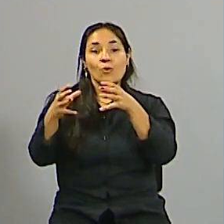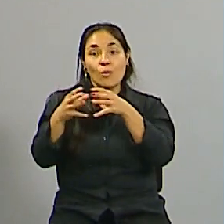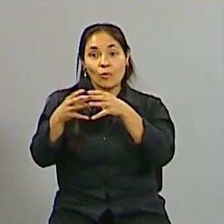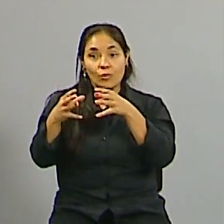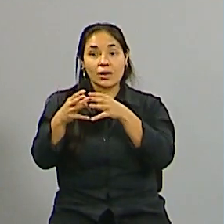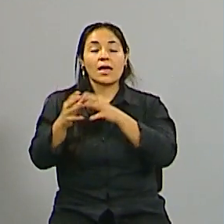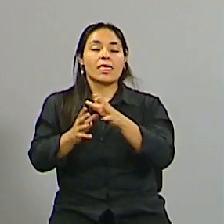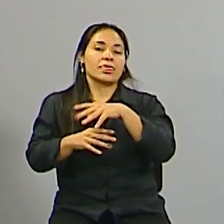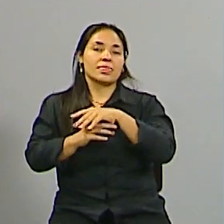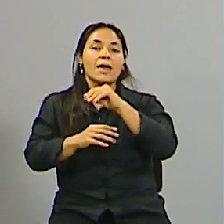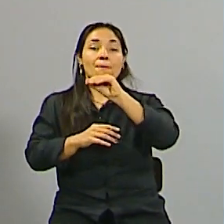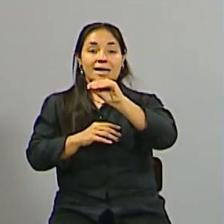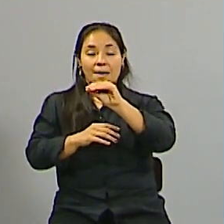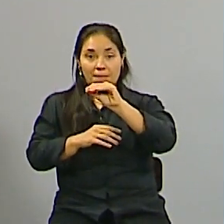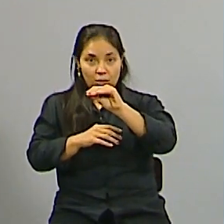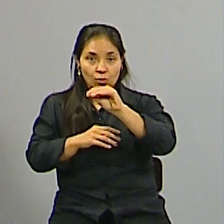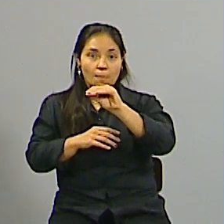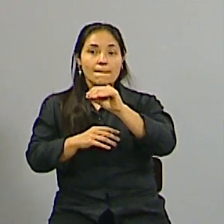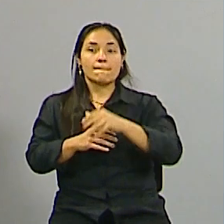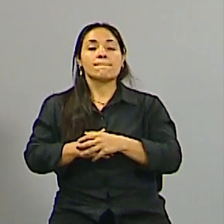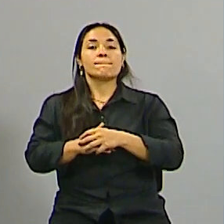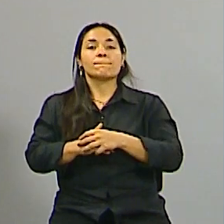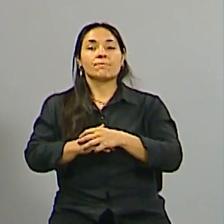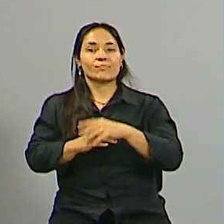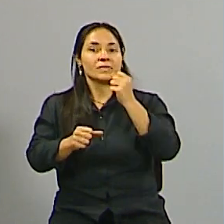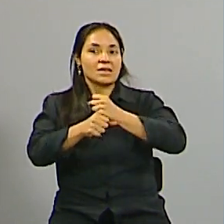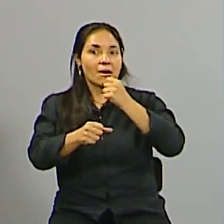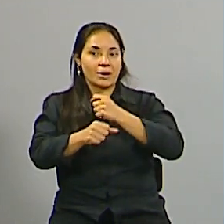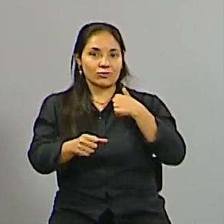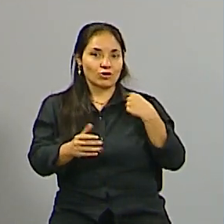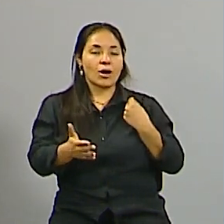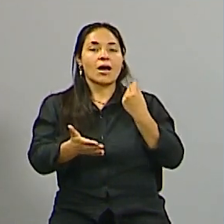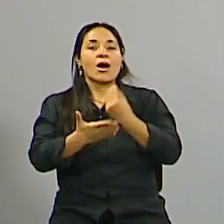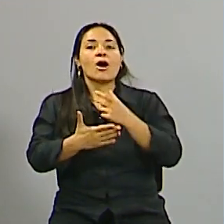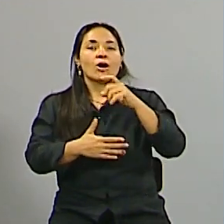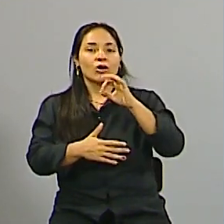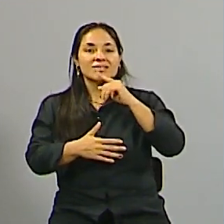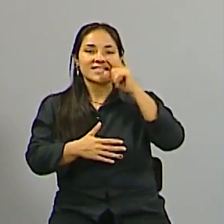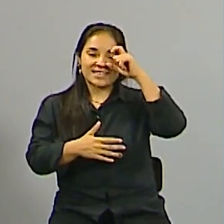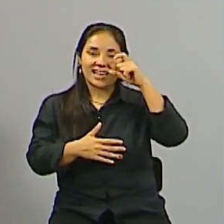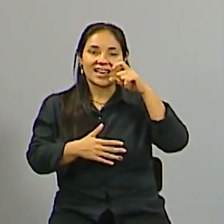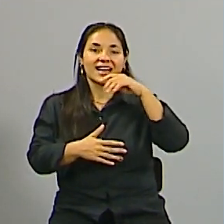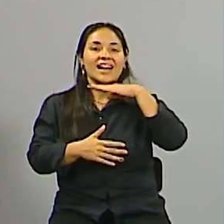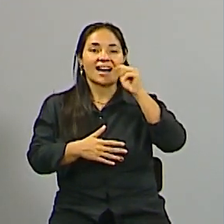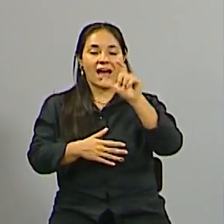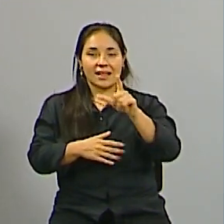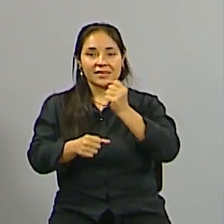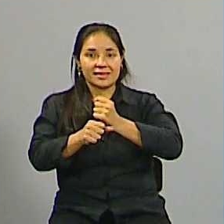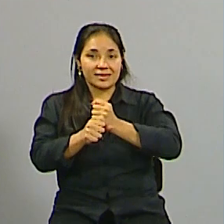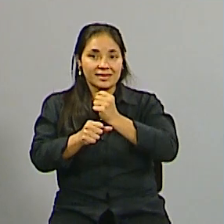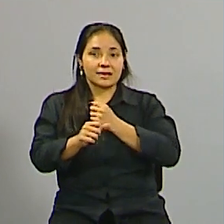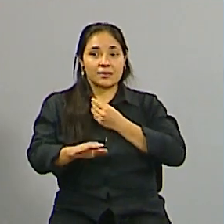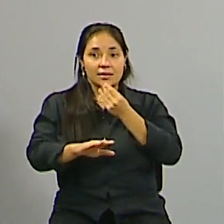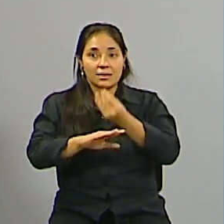en el departamento, con el cual ya habíamos venido trabajando desde que yo asumí de concejal. Veníamos de antes, pero intensificamos cuando asumí de concejal, que